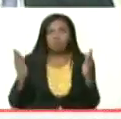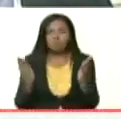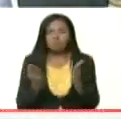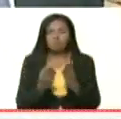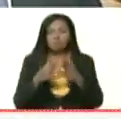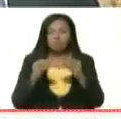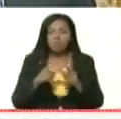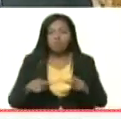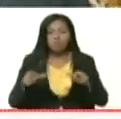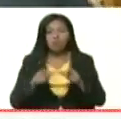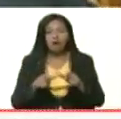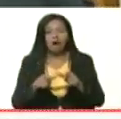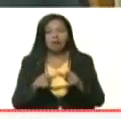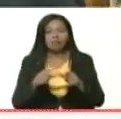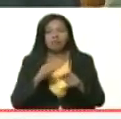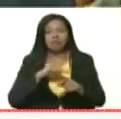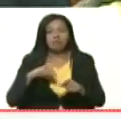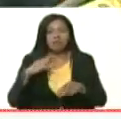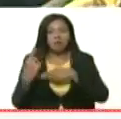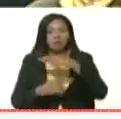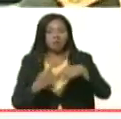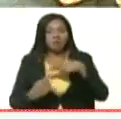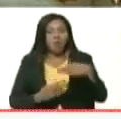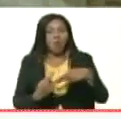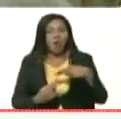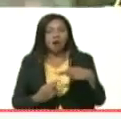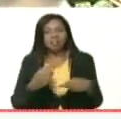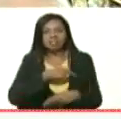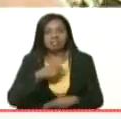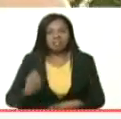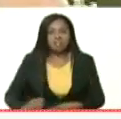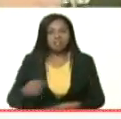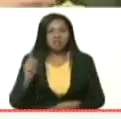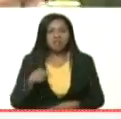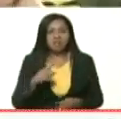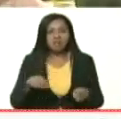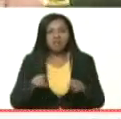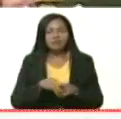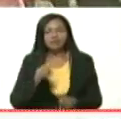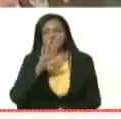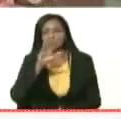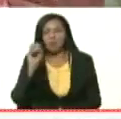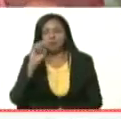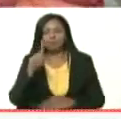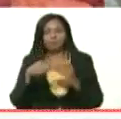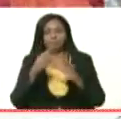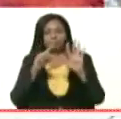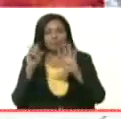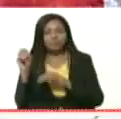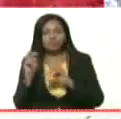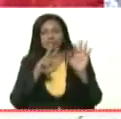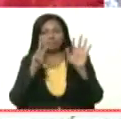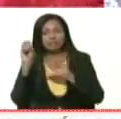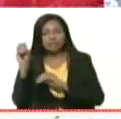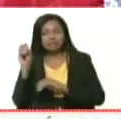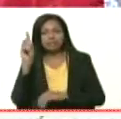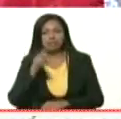todas las épocas de la Revolución China, en la década de los 50, 60,